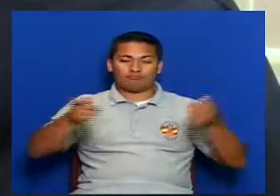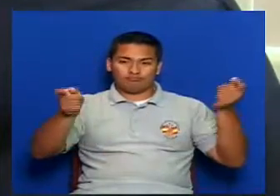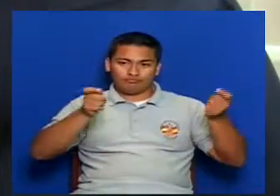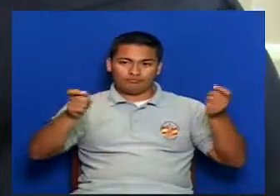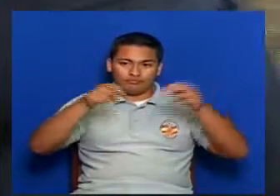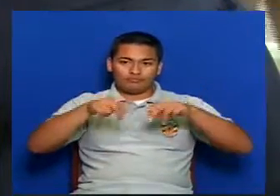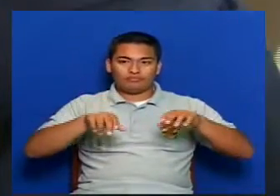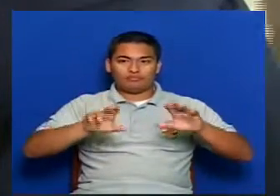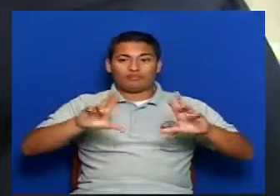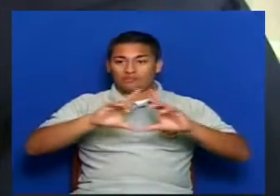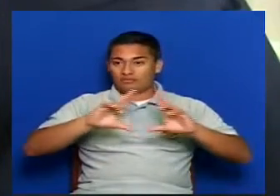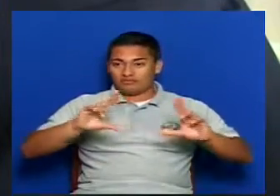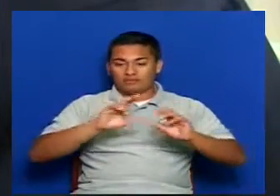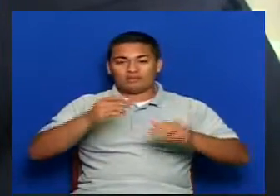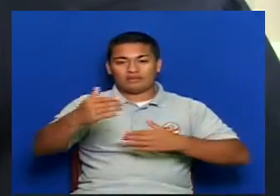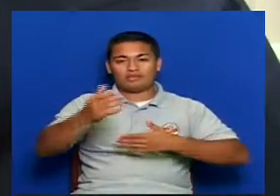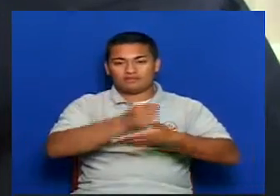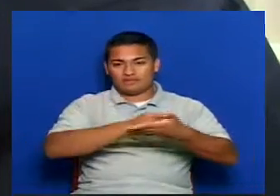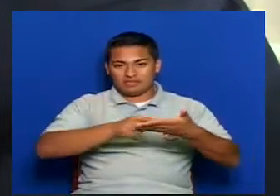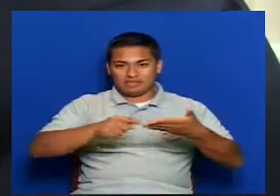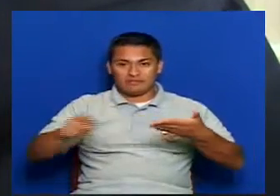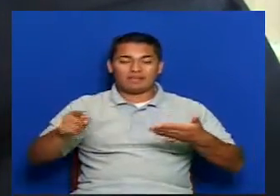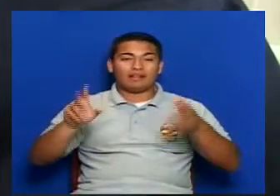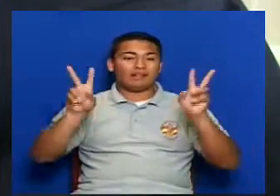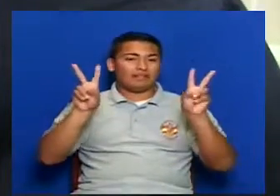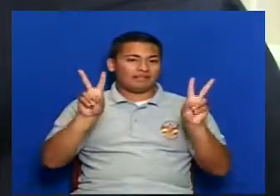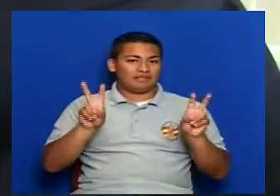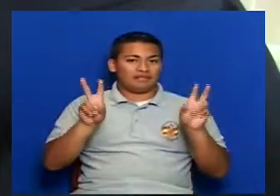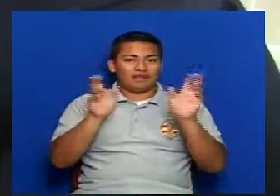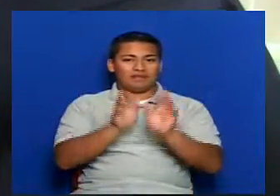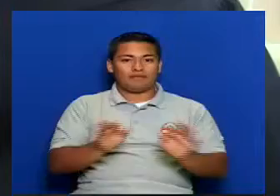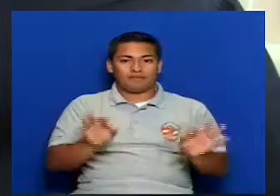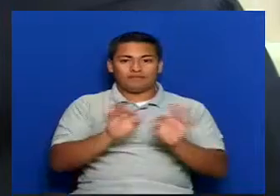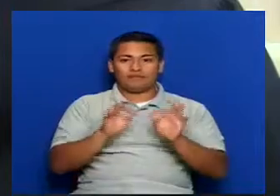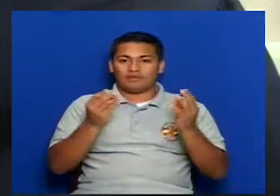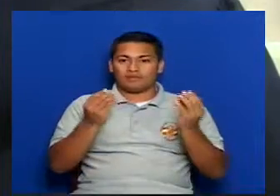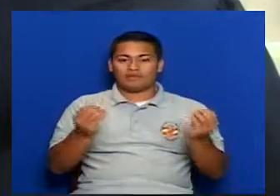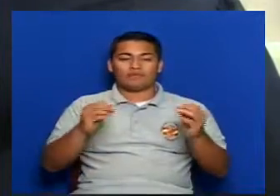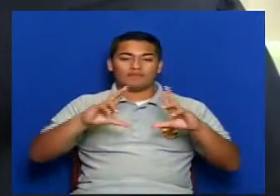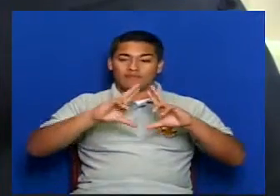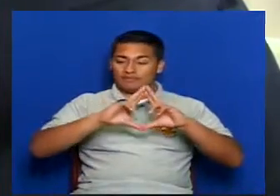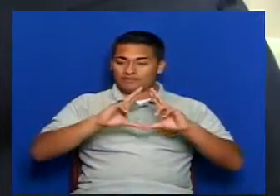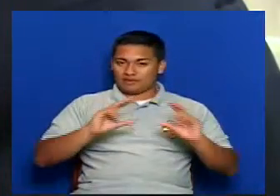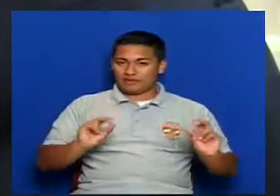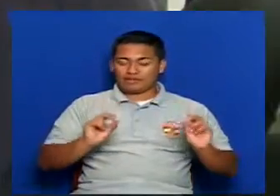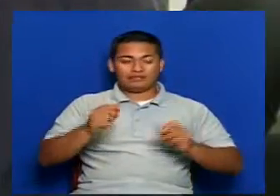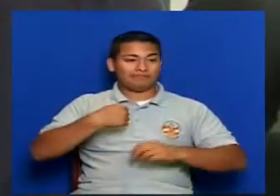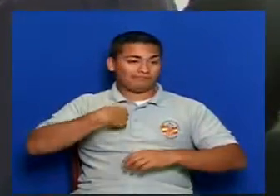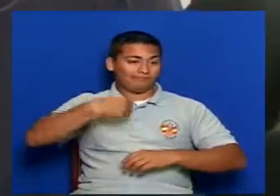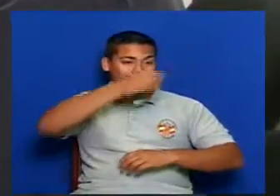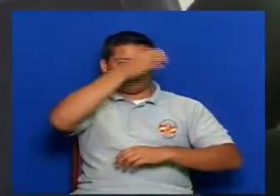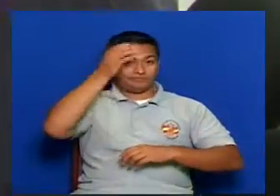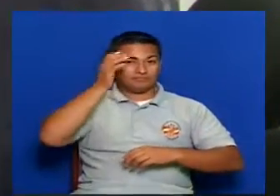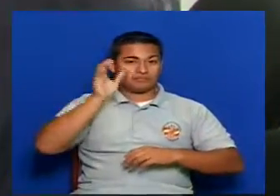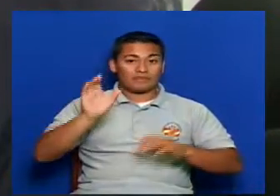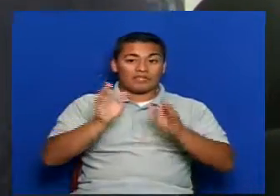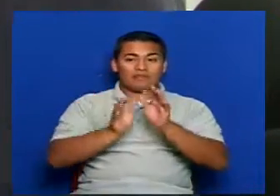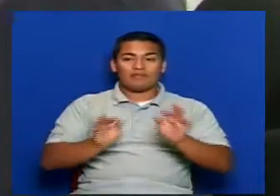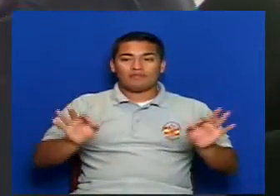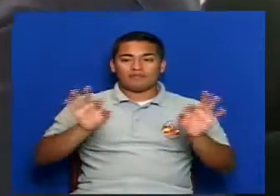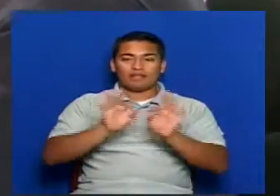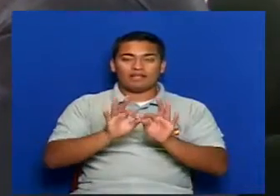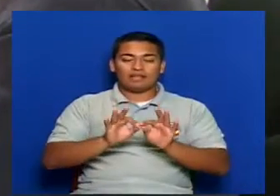en las próximas semanas en las próximas sobre este tema que es importante para el país creo que la preservación de esta